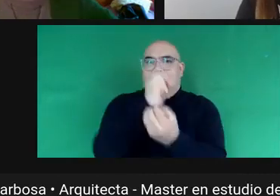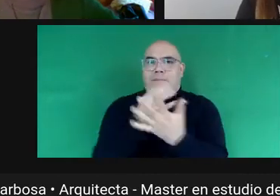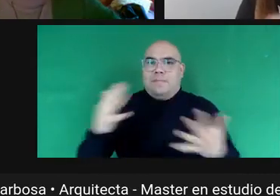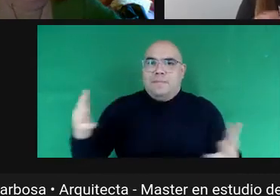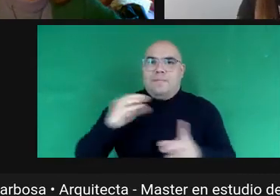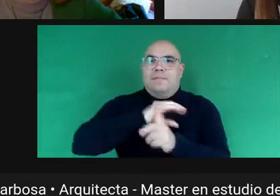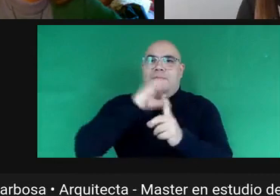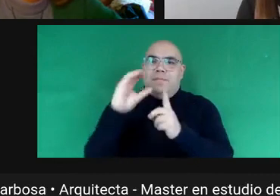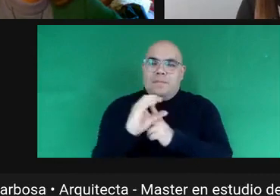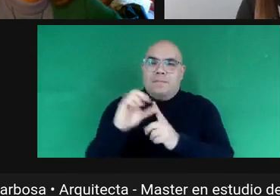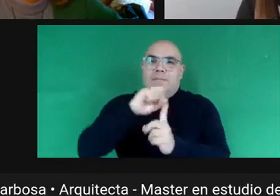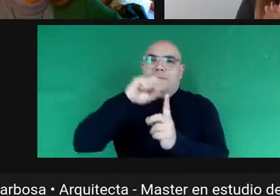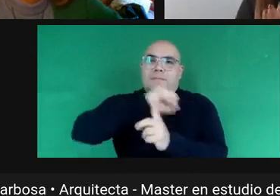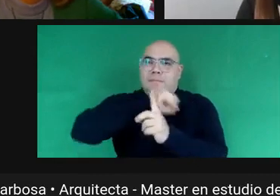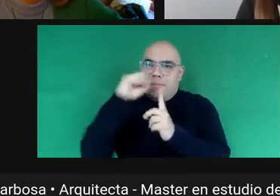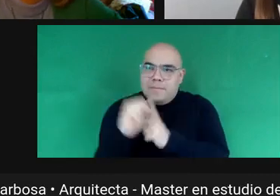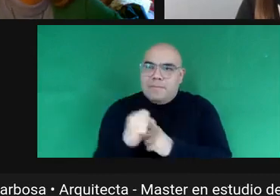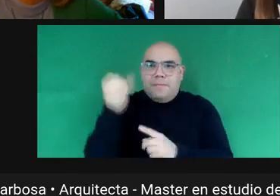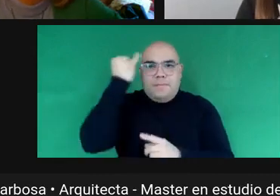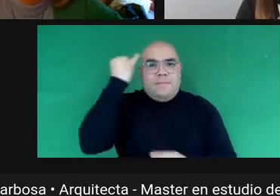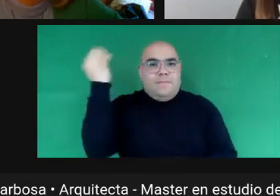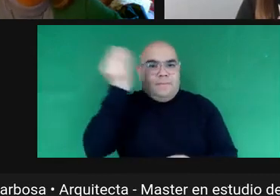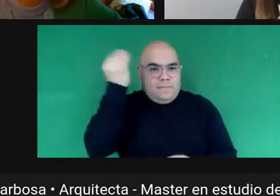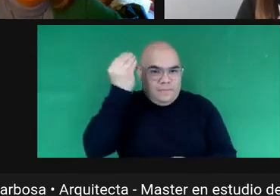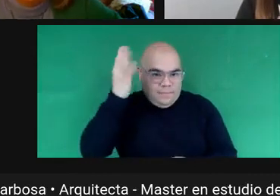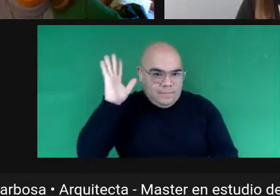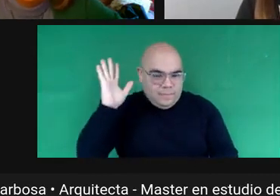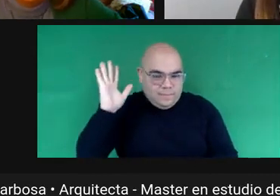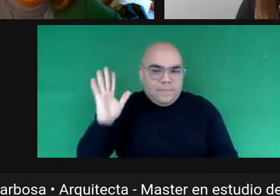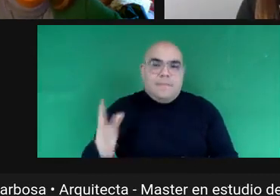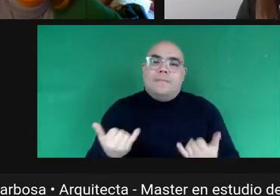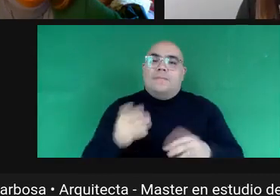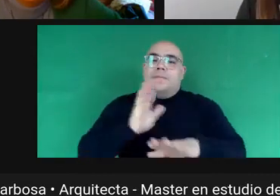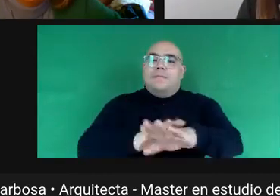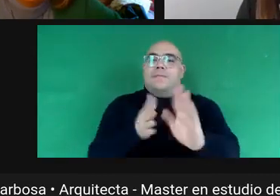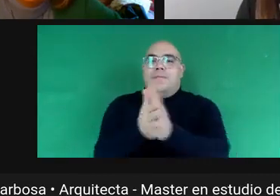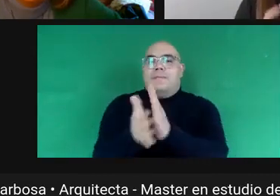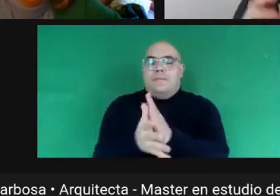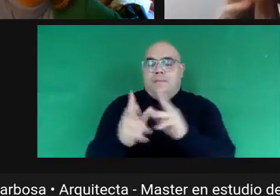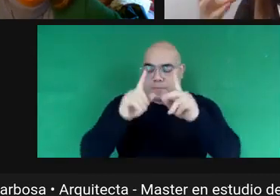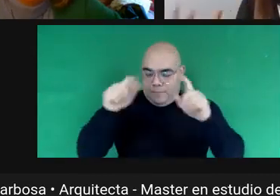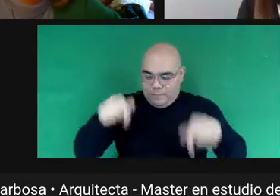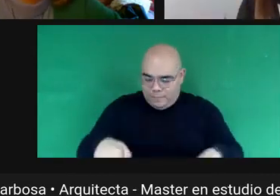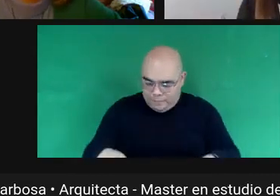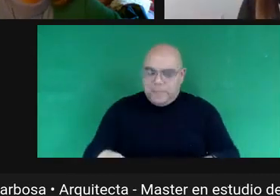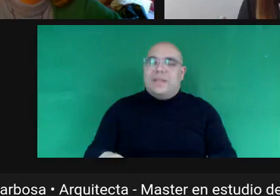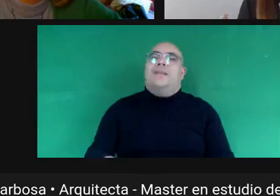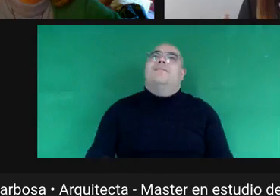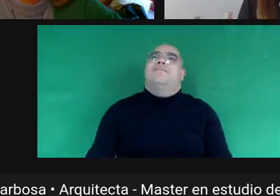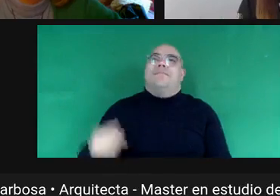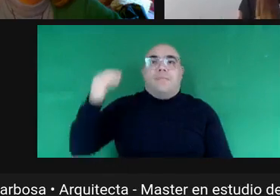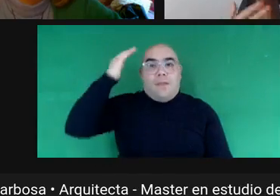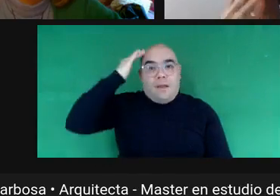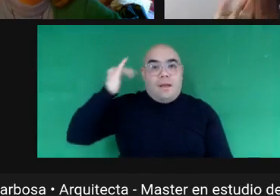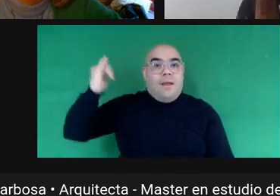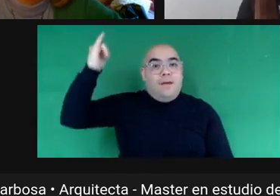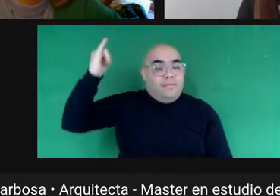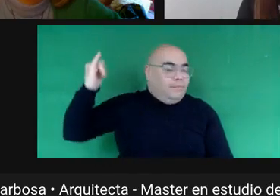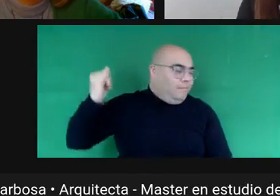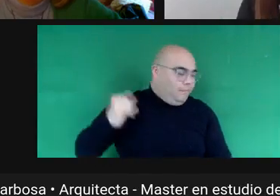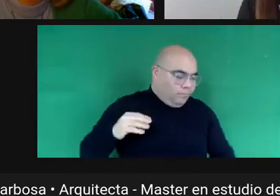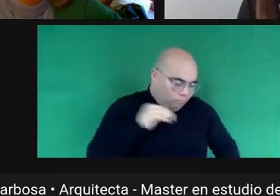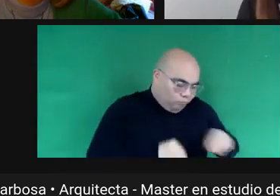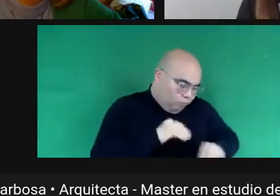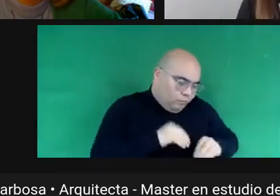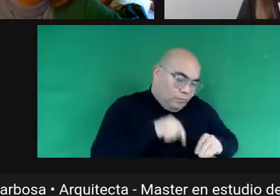ideológica. Brevemente para ti, ¿cómo podríamos hacer que la academia salga a las calles para sensibilizar a